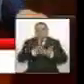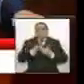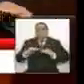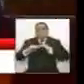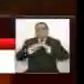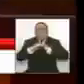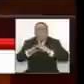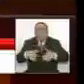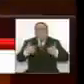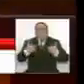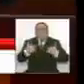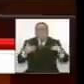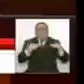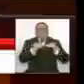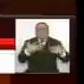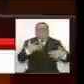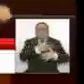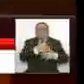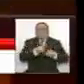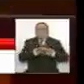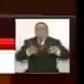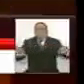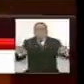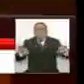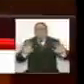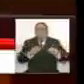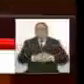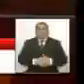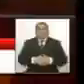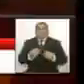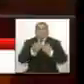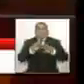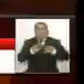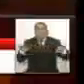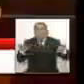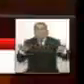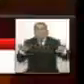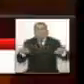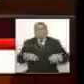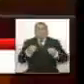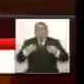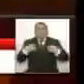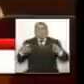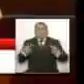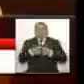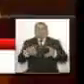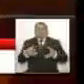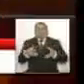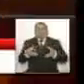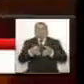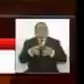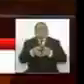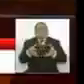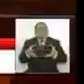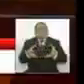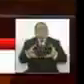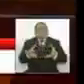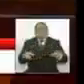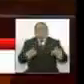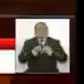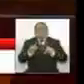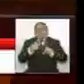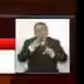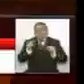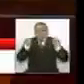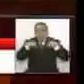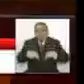igualar a Podemos con FREPAP, hay mucha distancia, señor. Mucha distancia. Porque nosotros somos una bancada que